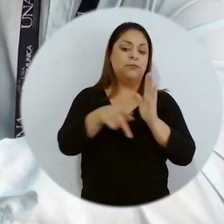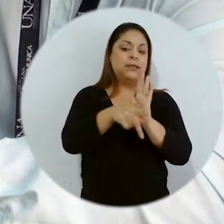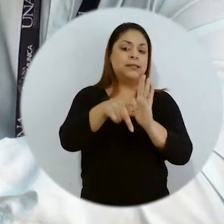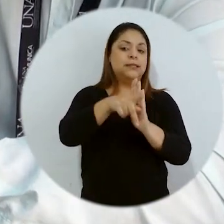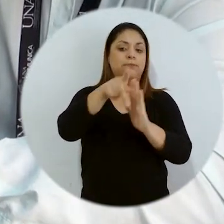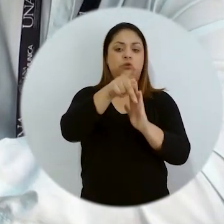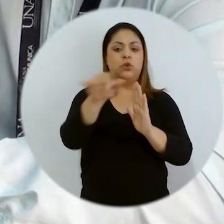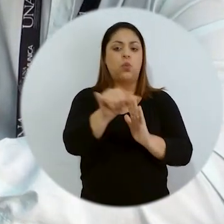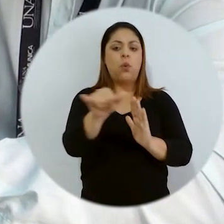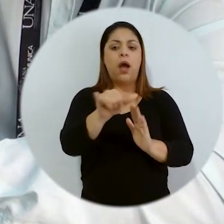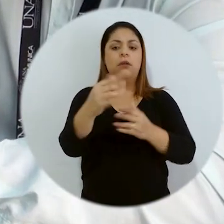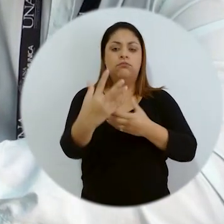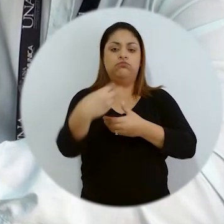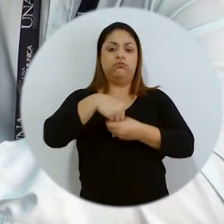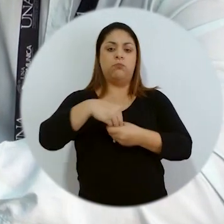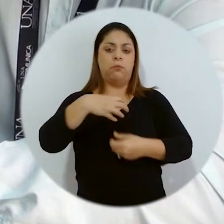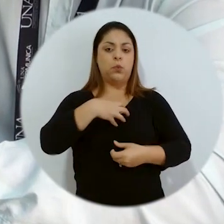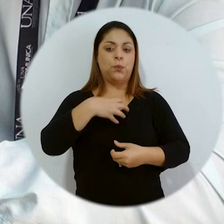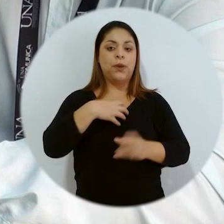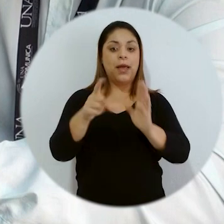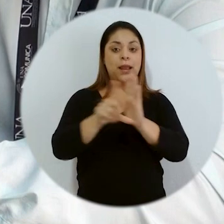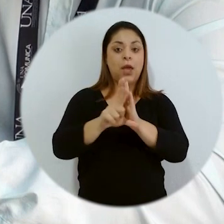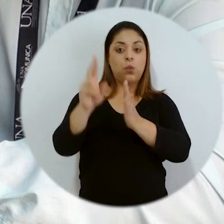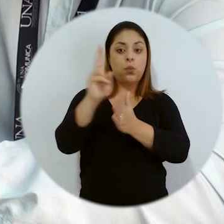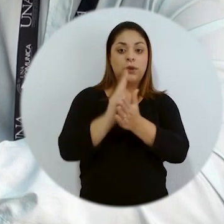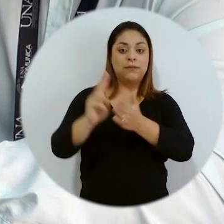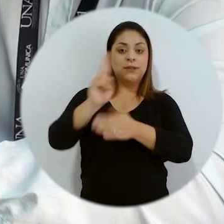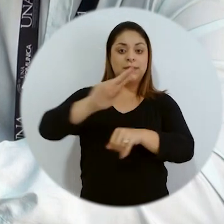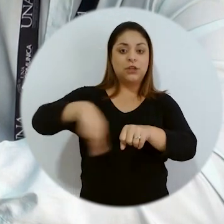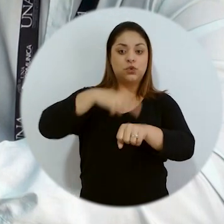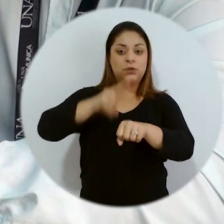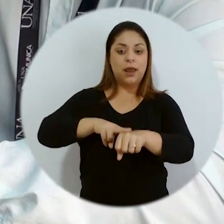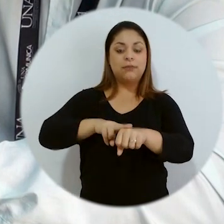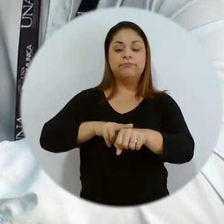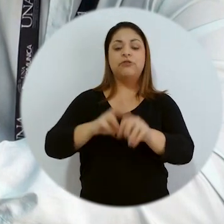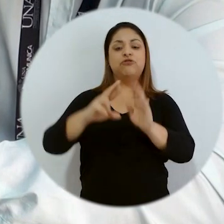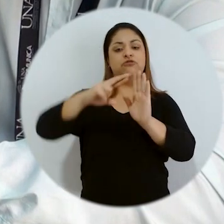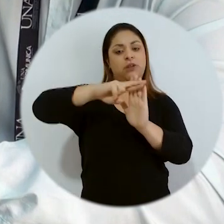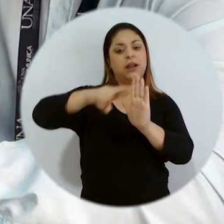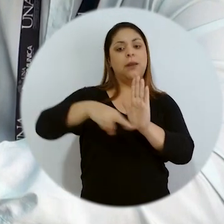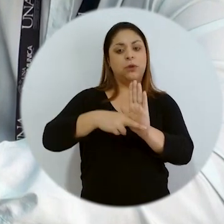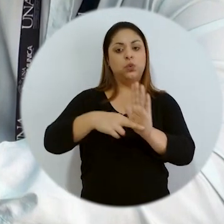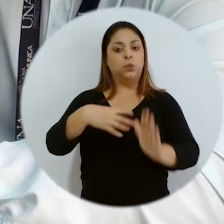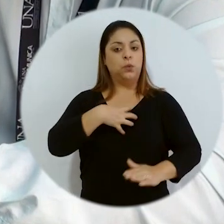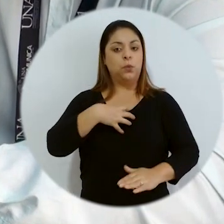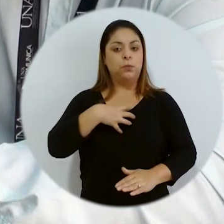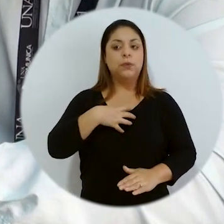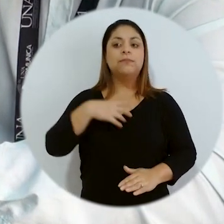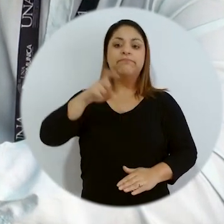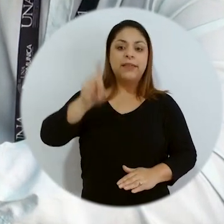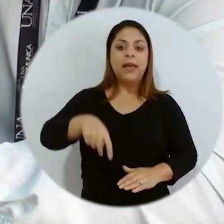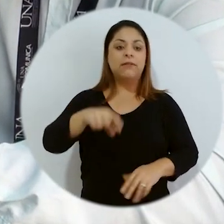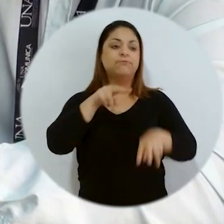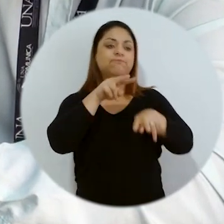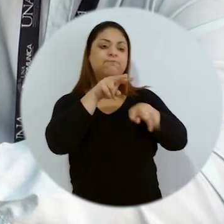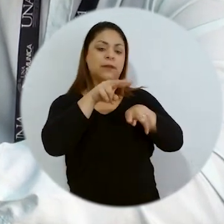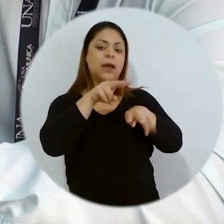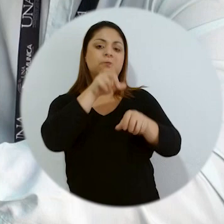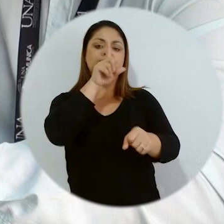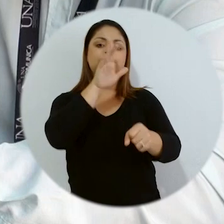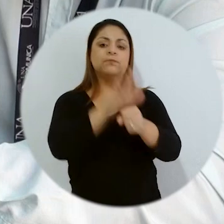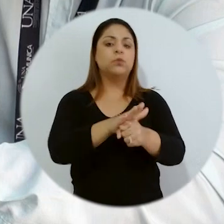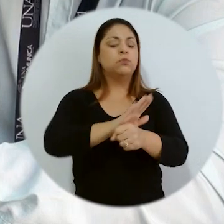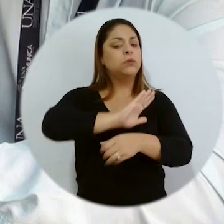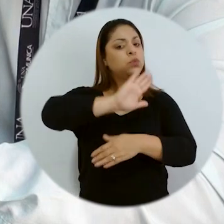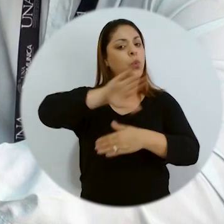los principios, ¿verdad?, que inclusive están en nuestro estatuto y otros derechos, ¿verdad?, o apoyos que sean desde el reglamento de aprendizaje,